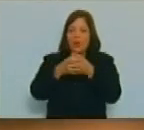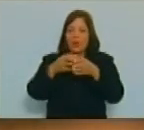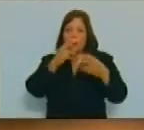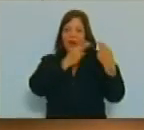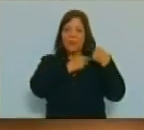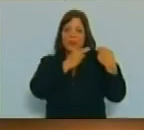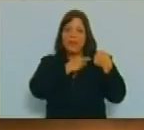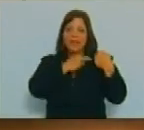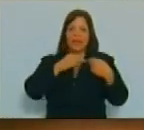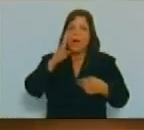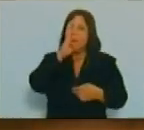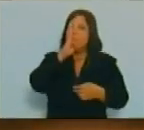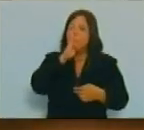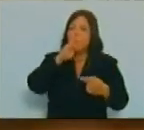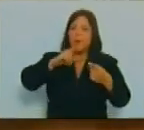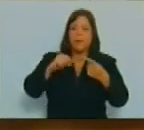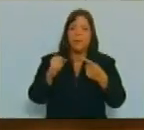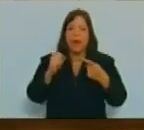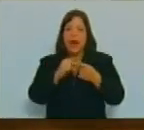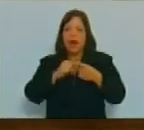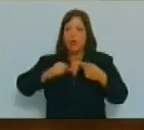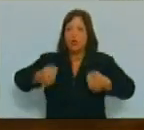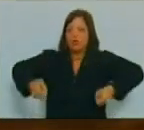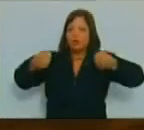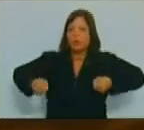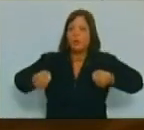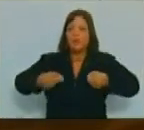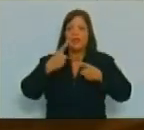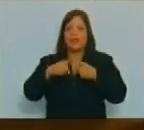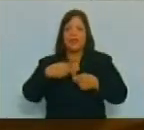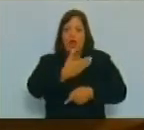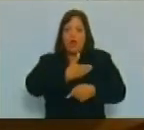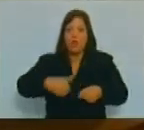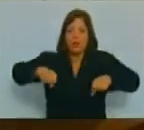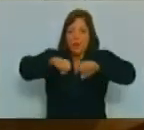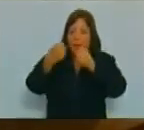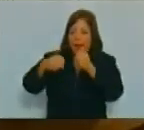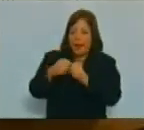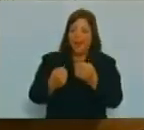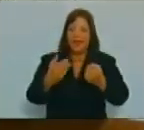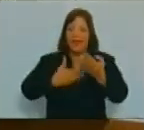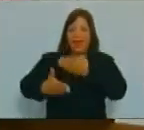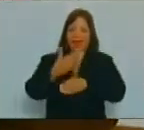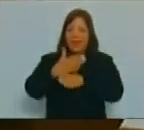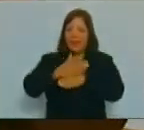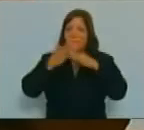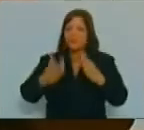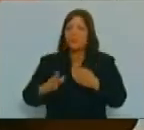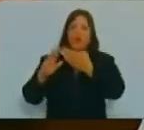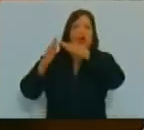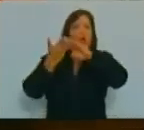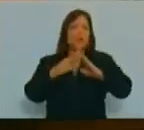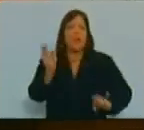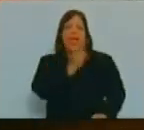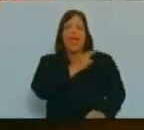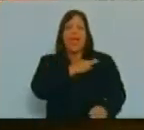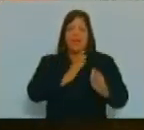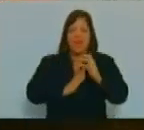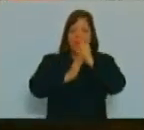con los gerentes los bancos con los dueños los supermercados con los dueños de panadería con la comunidad